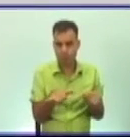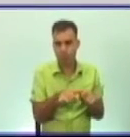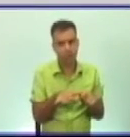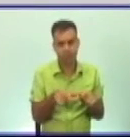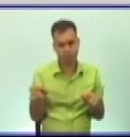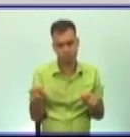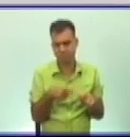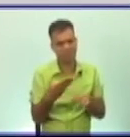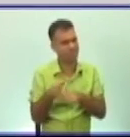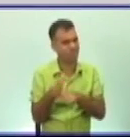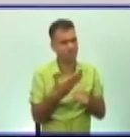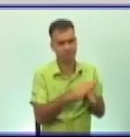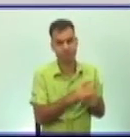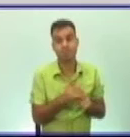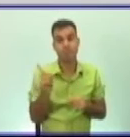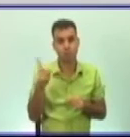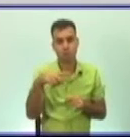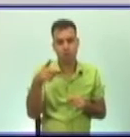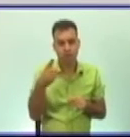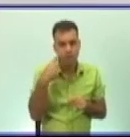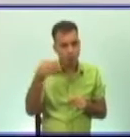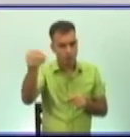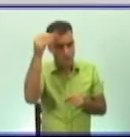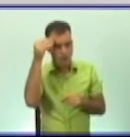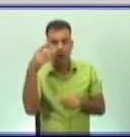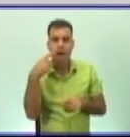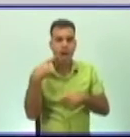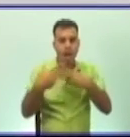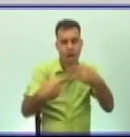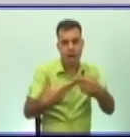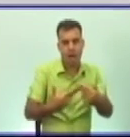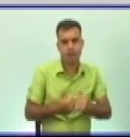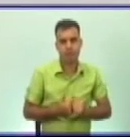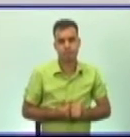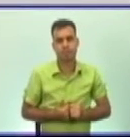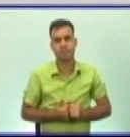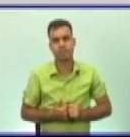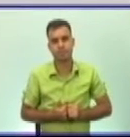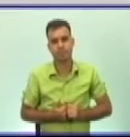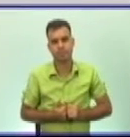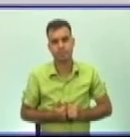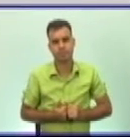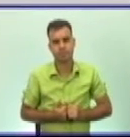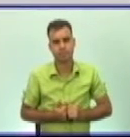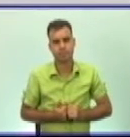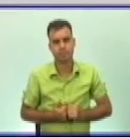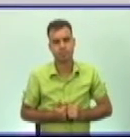ejercicio de referencia para que usted tome